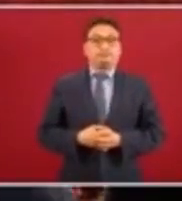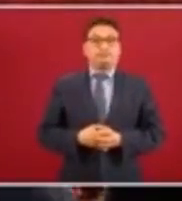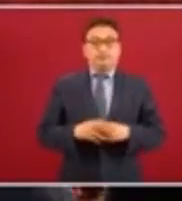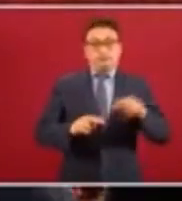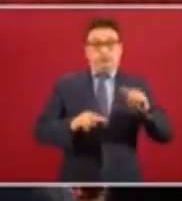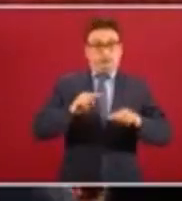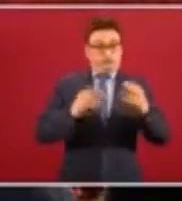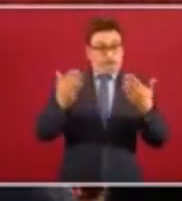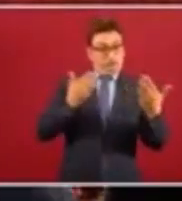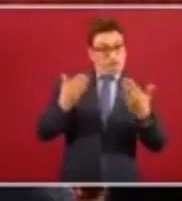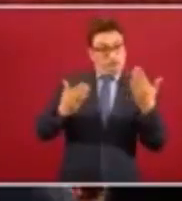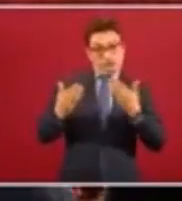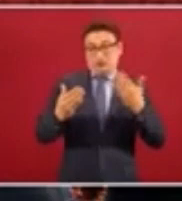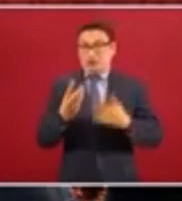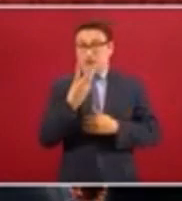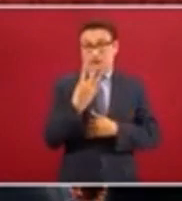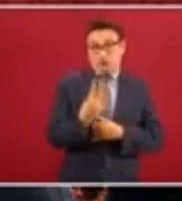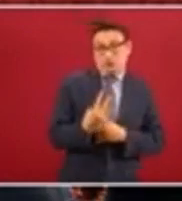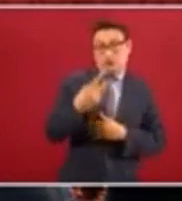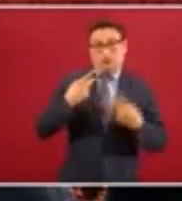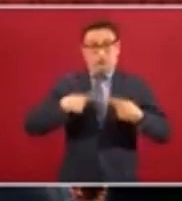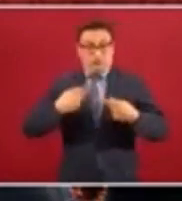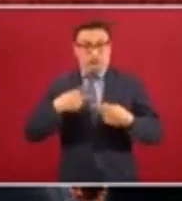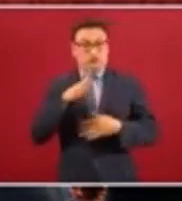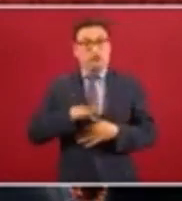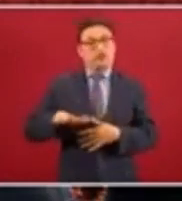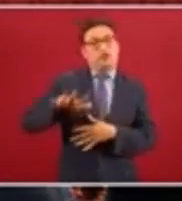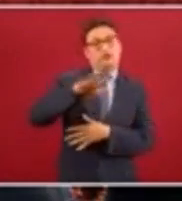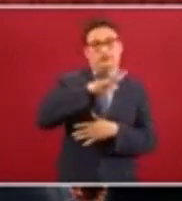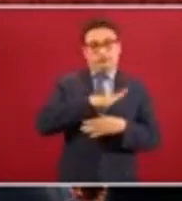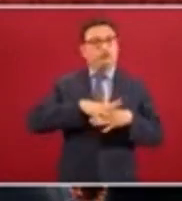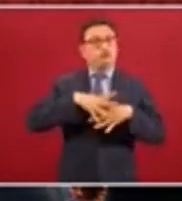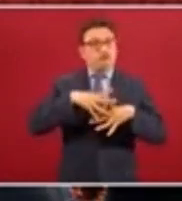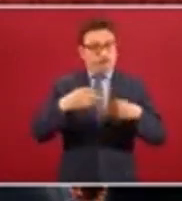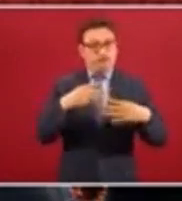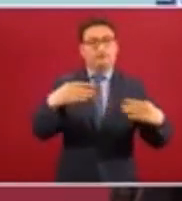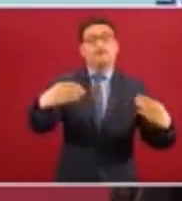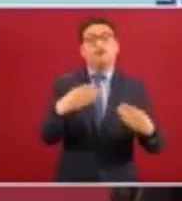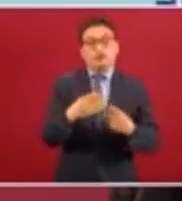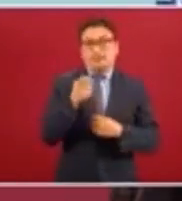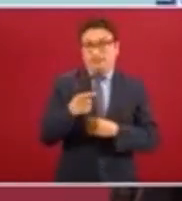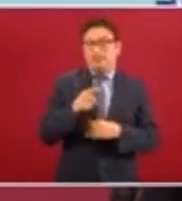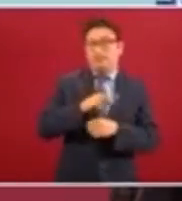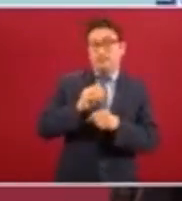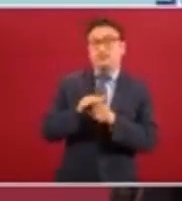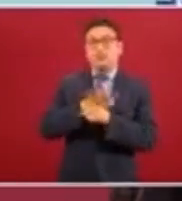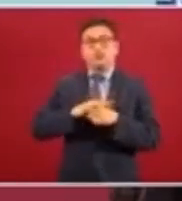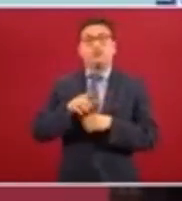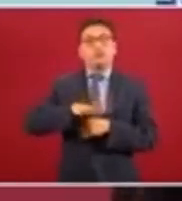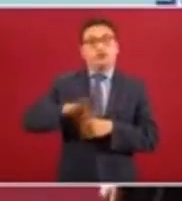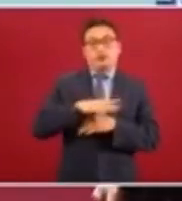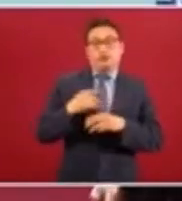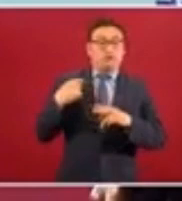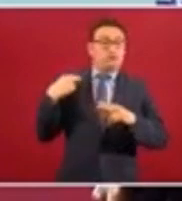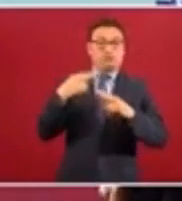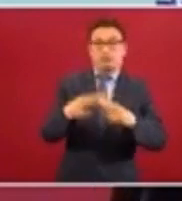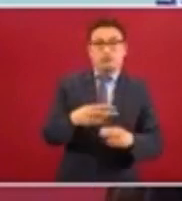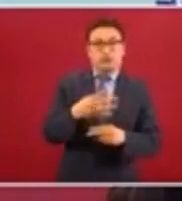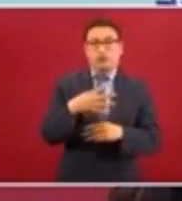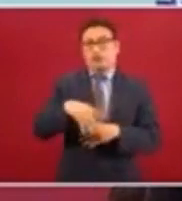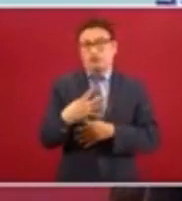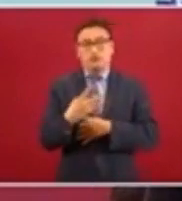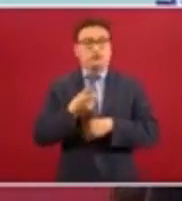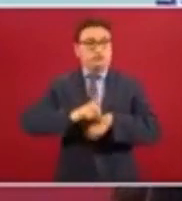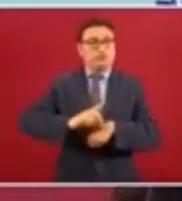proporción, 3/4 partes de las personas han sido infectadas con el virus en los últimos 14 días. Esto quiere decir que